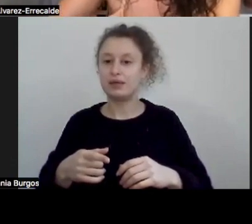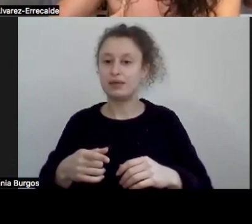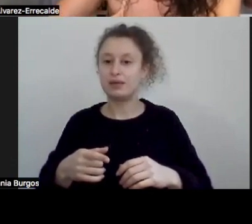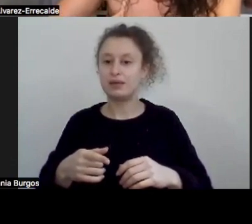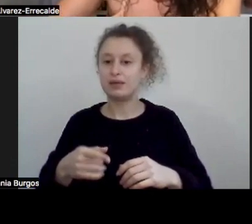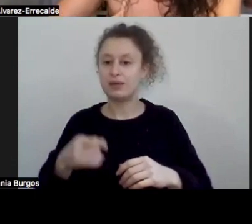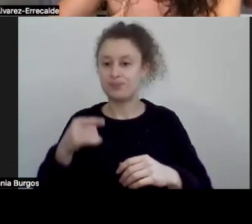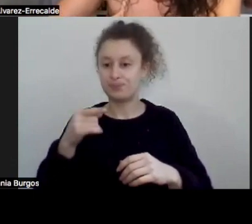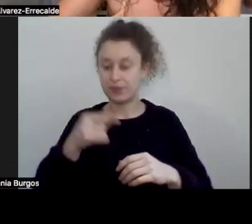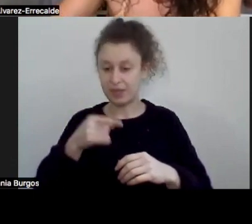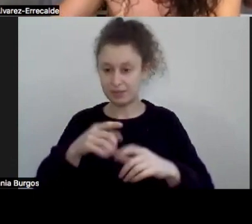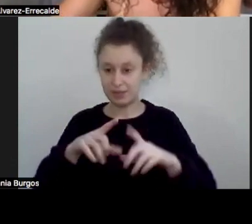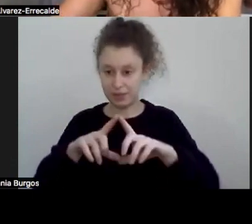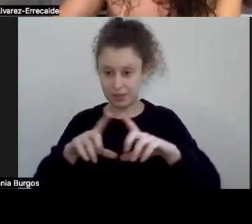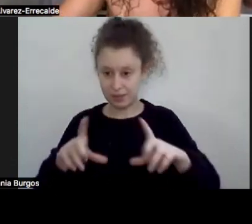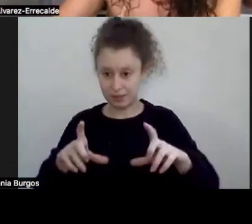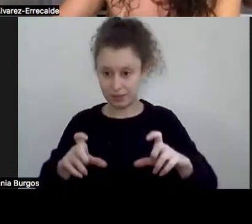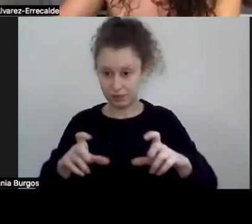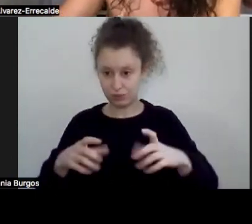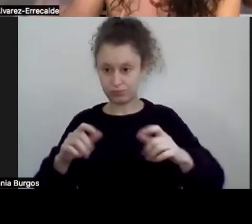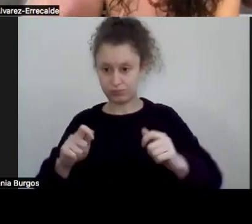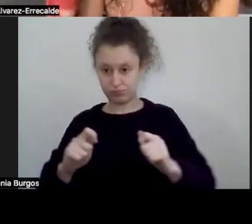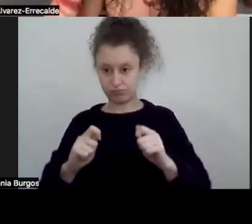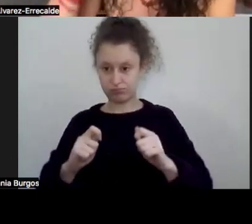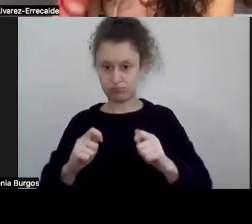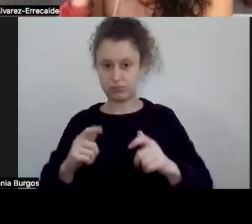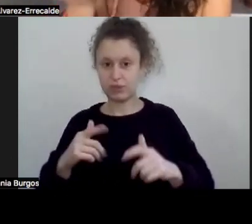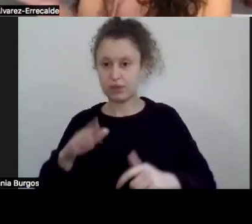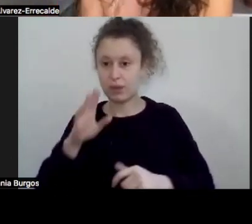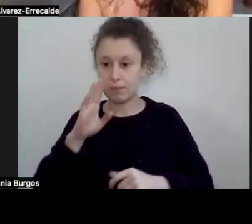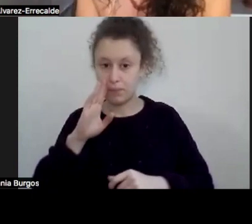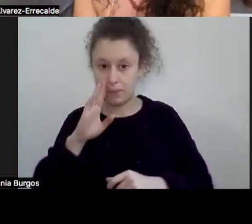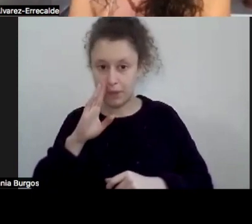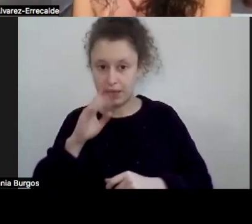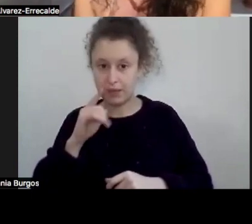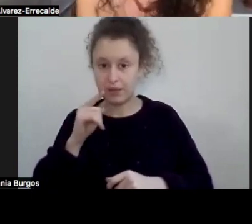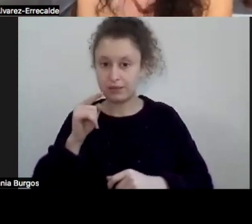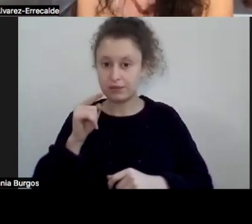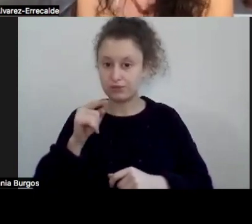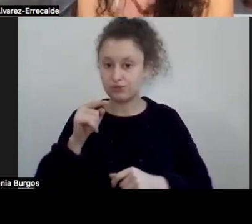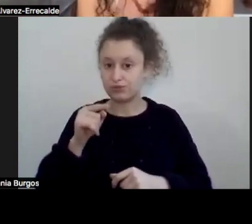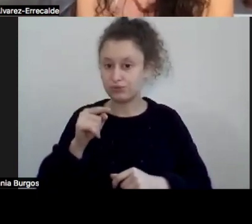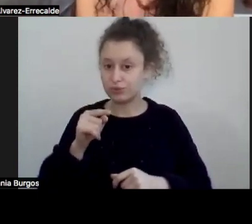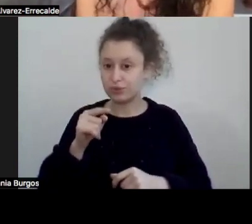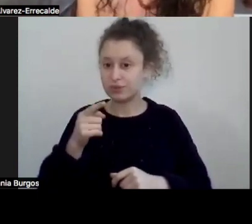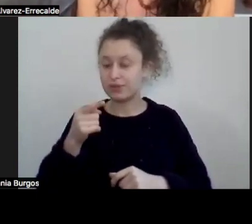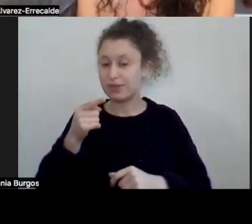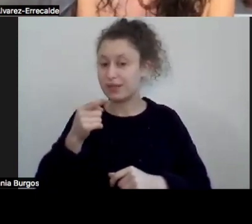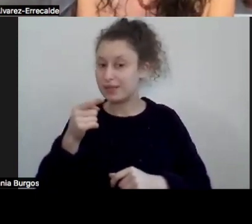bueno. eh, y Kelly, esto es lo que pinta, ¿no? Sin ver.